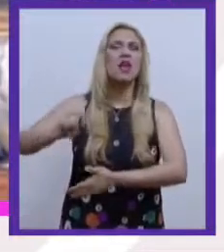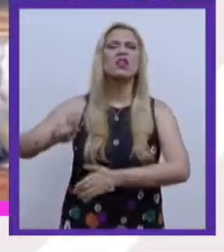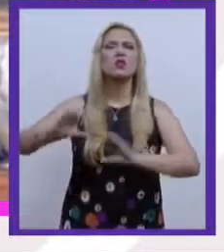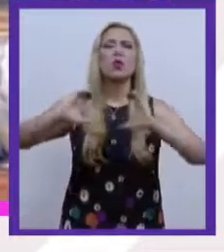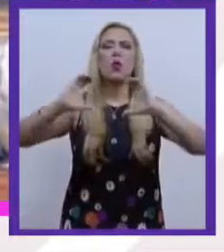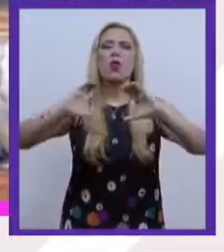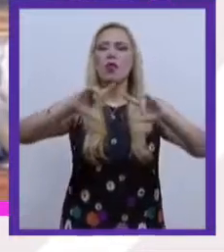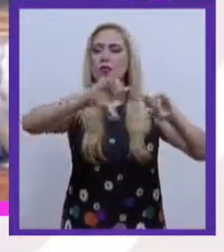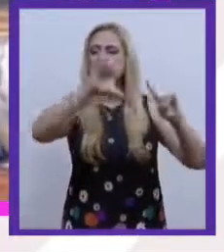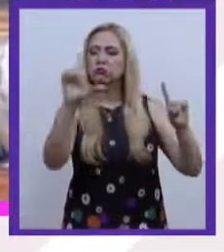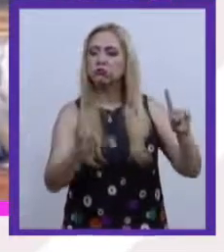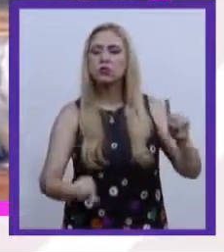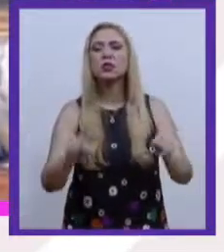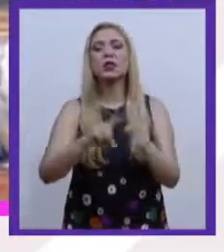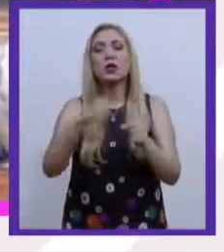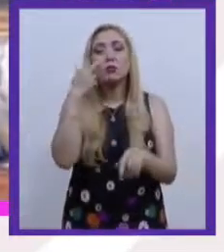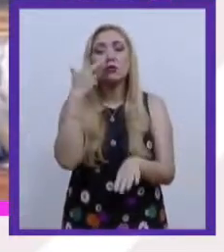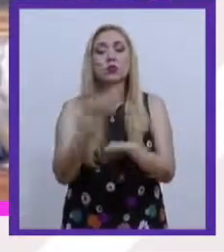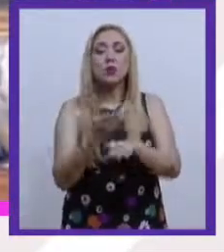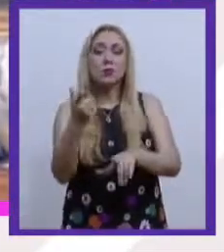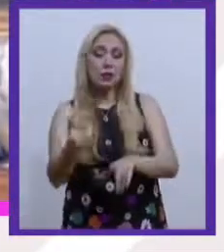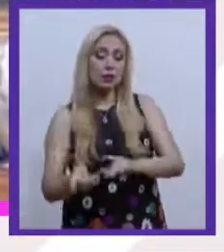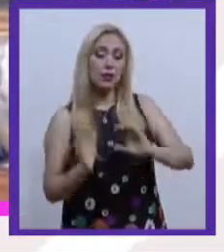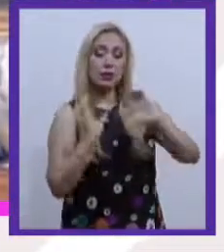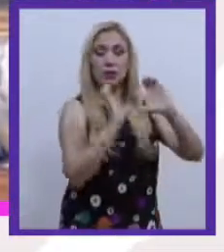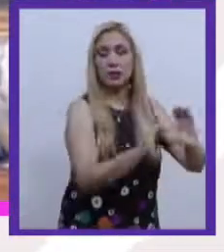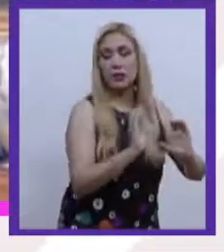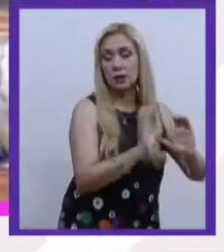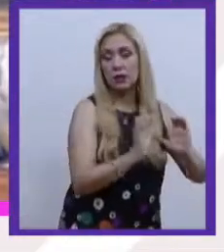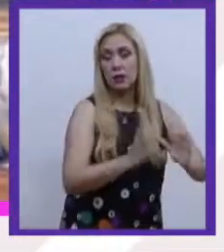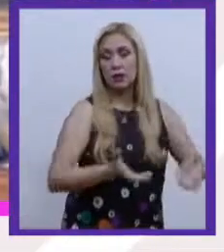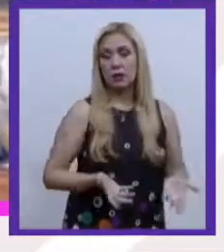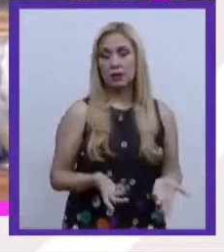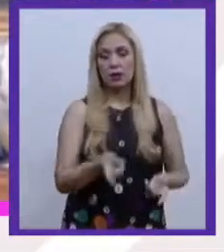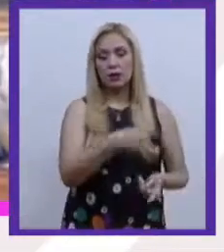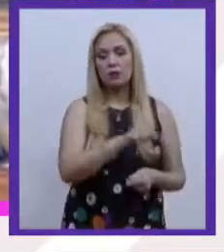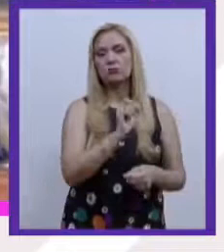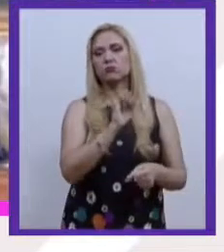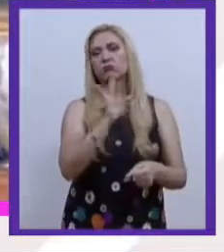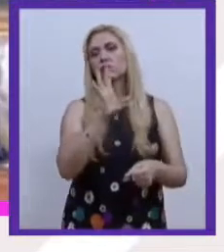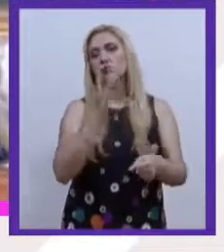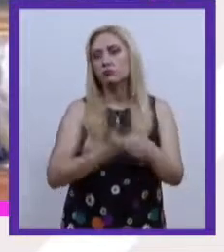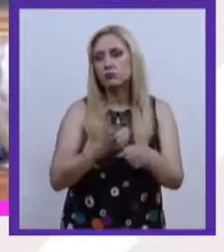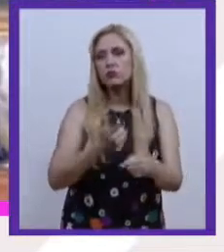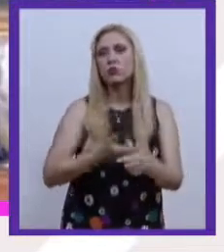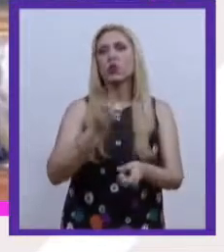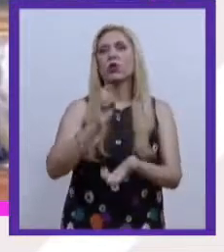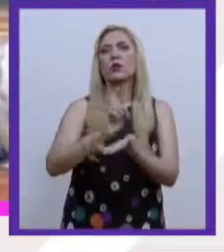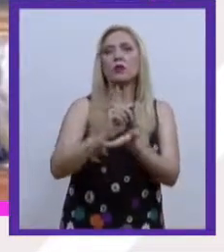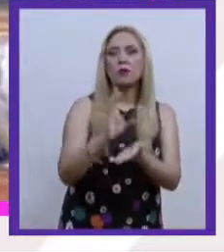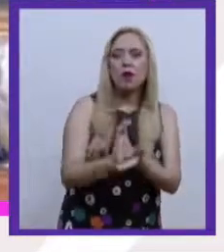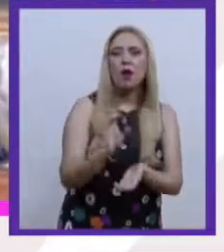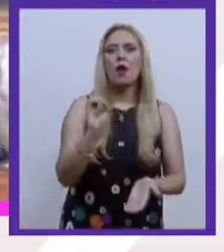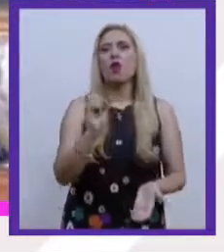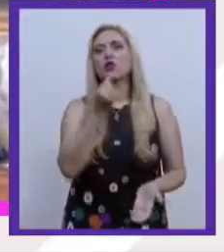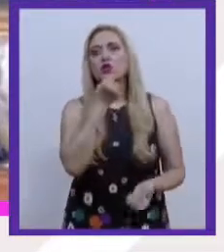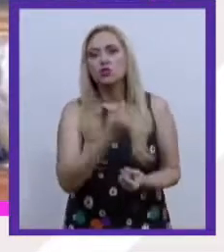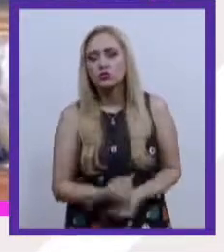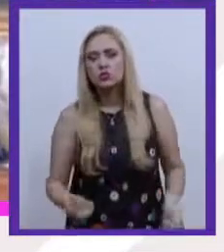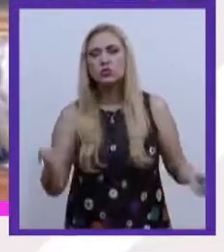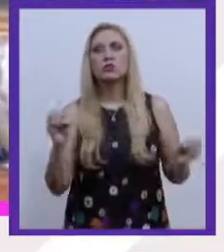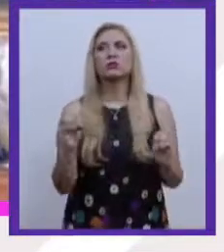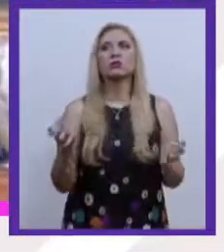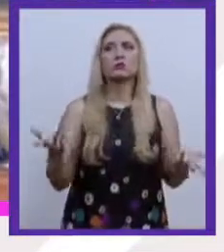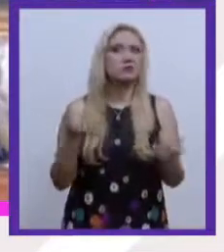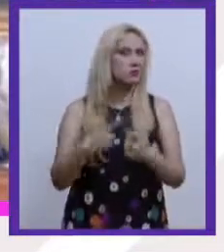personas que necesitan los servicios de cuidado, así como de quienes se dedican a estas actividades. La inversión en infraestructura social